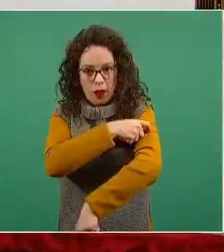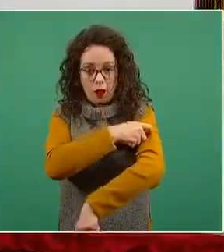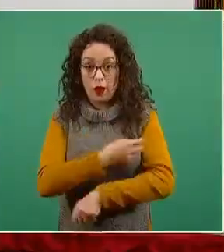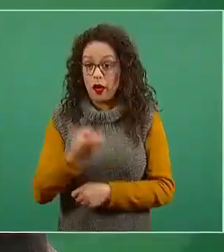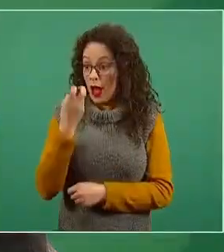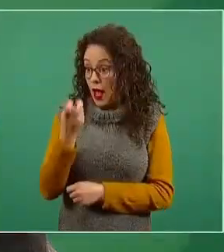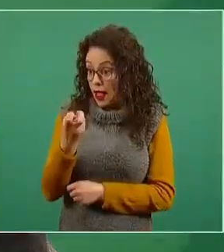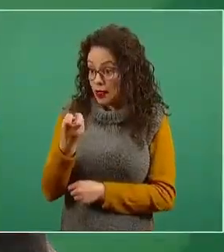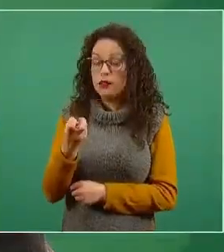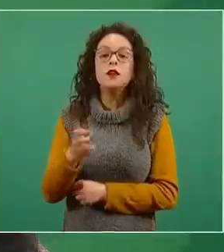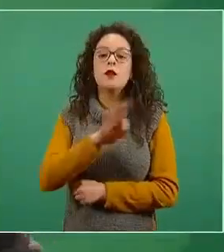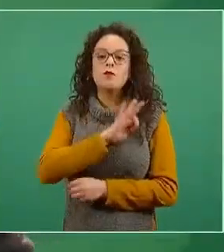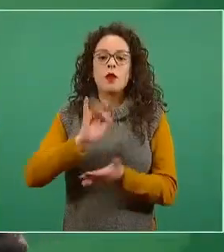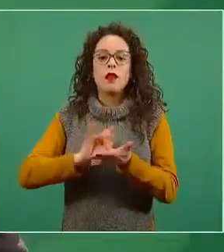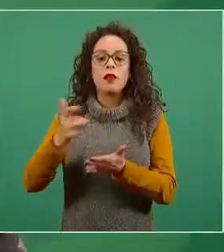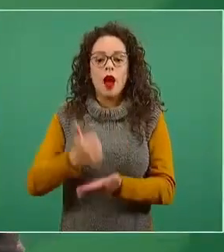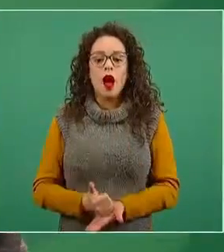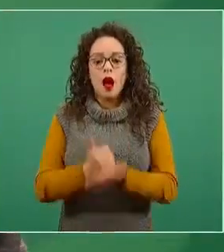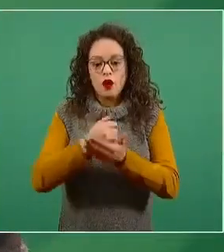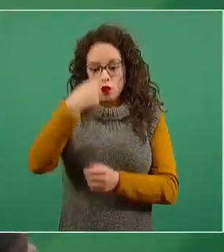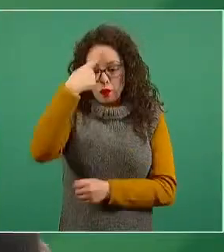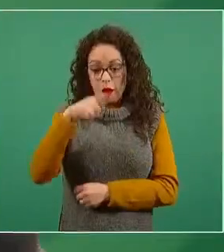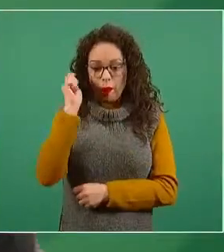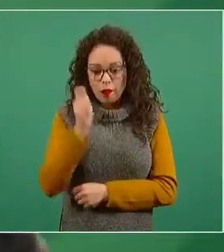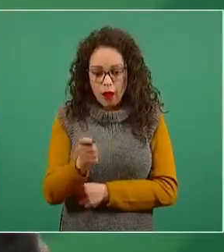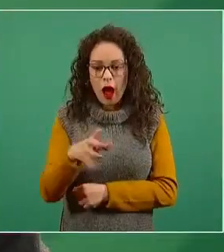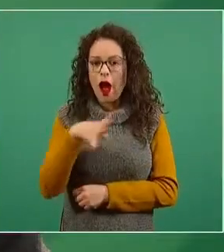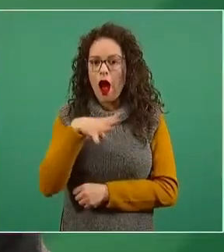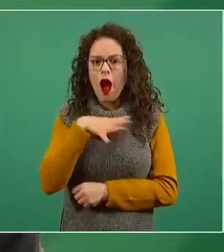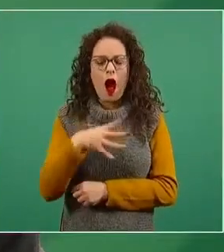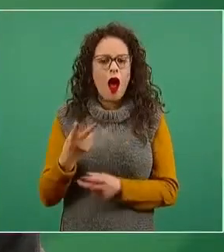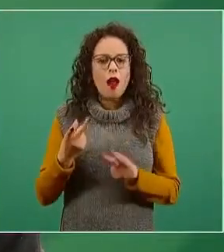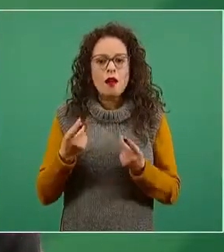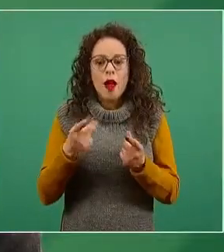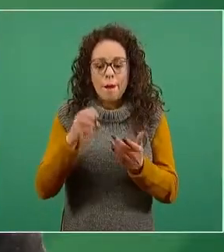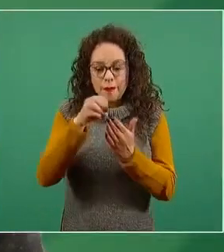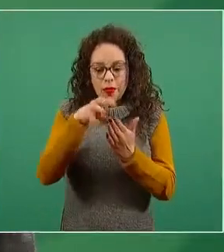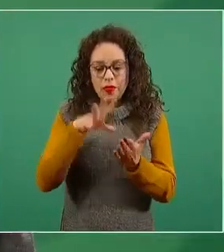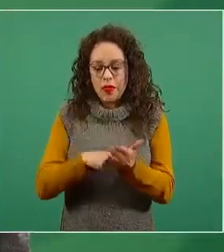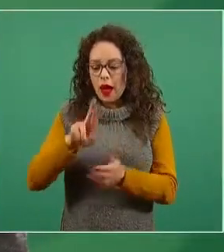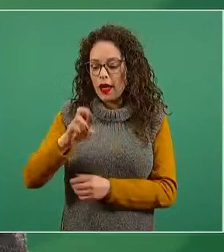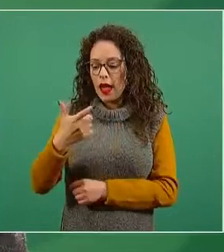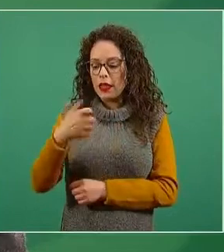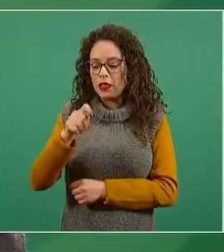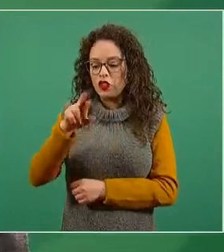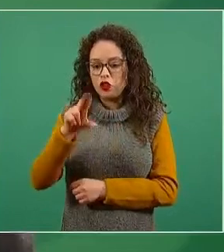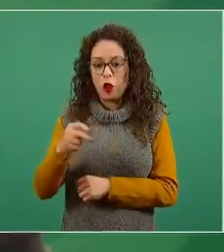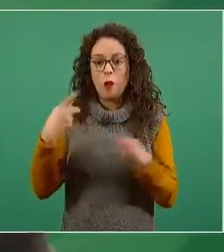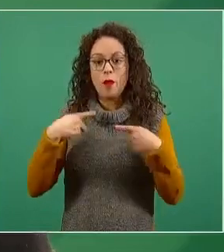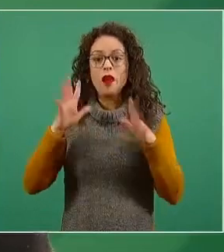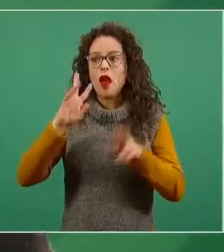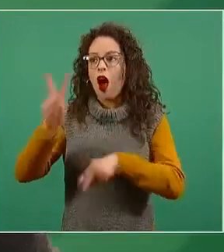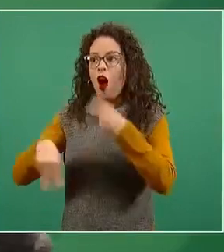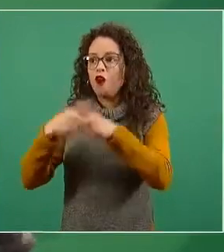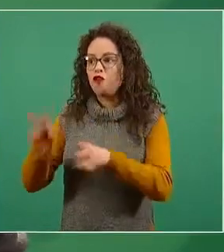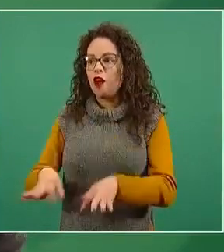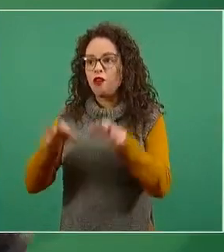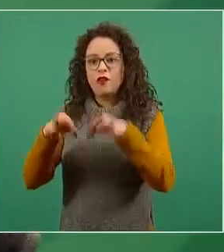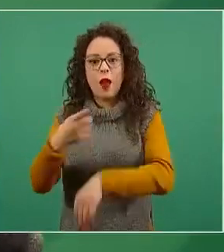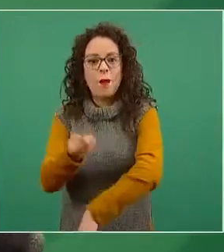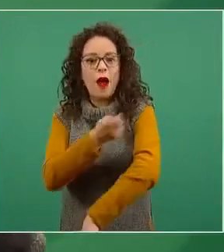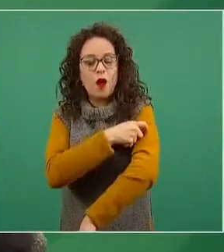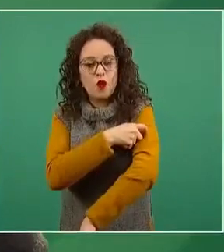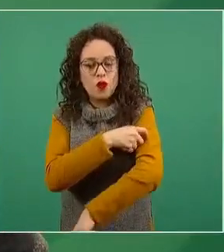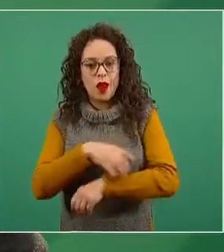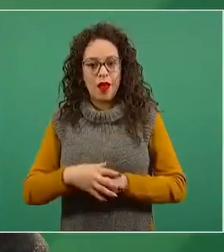es inmediatamente tener un registro físico para la propia persona vacunada de que ha sido vacunada. Es un análogo de lo